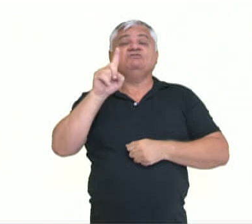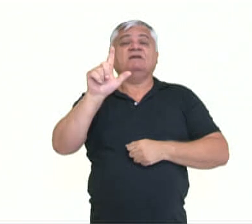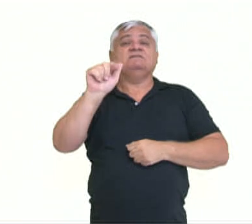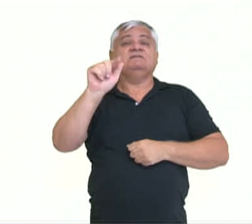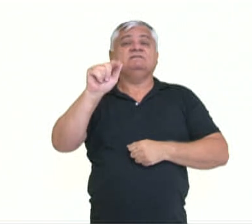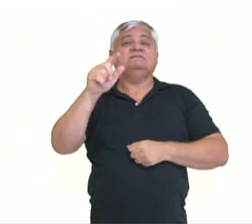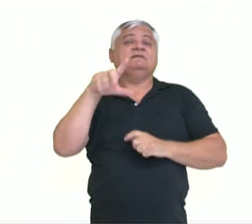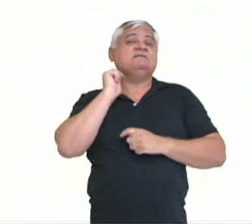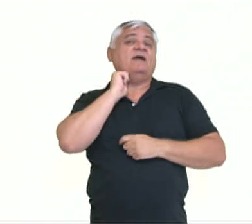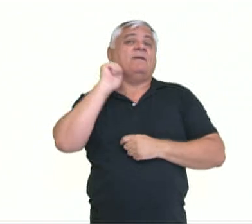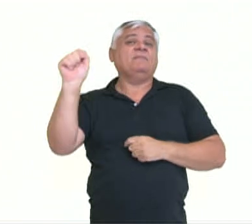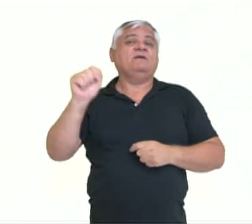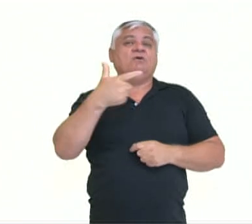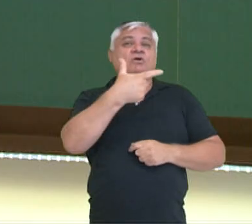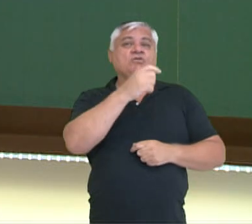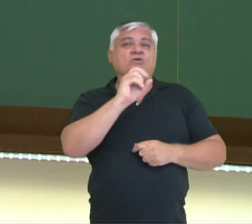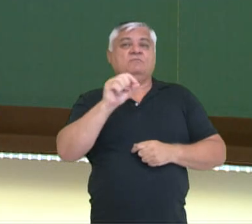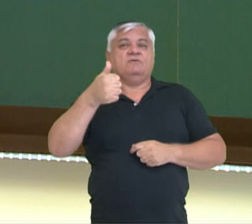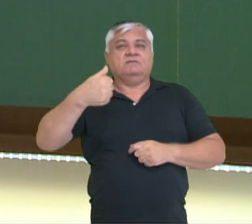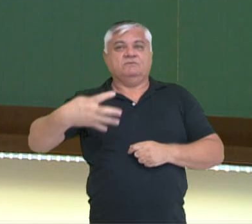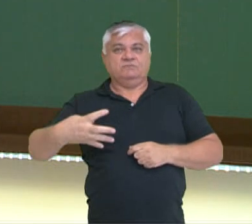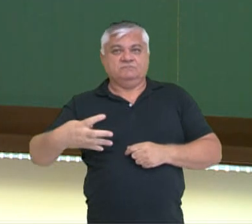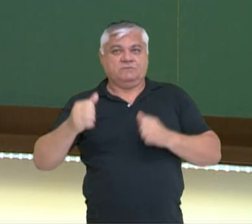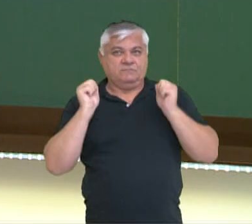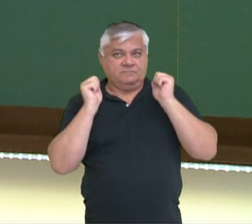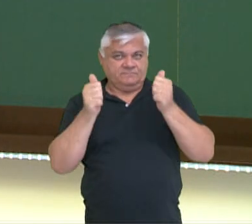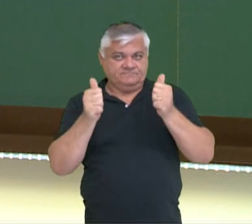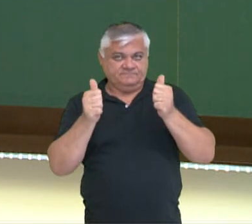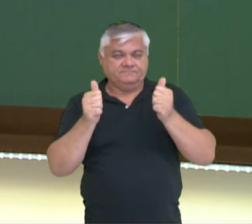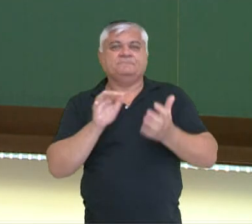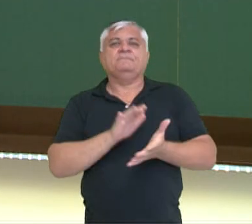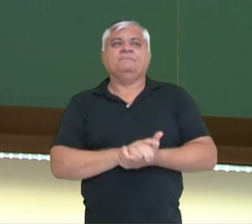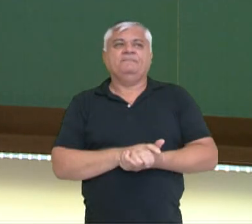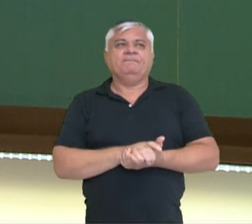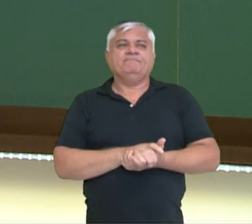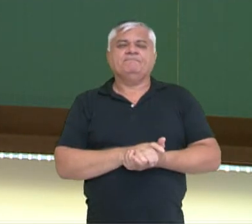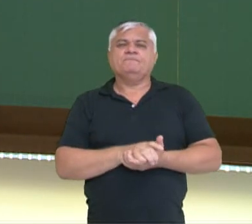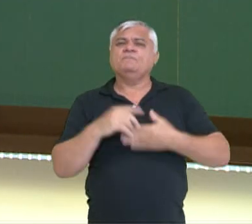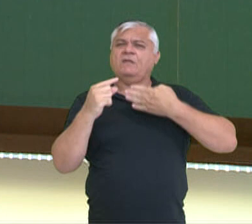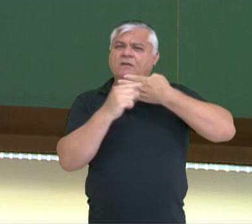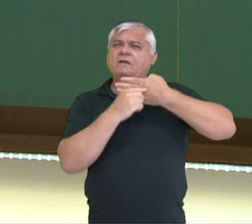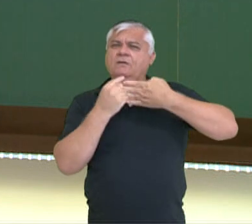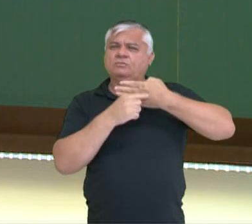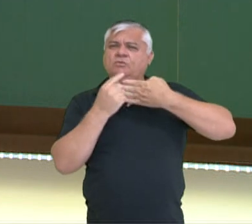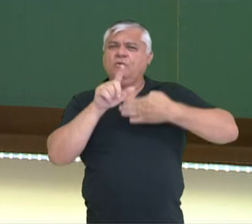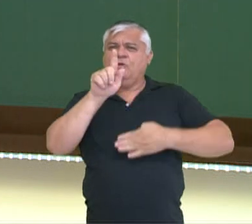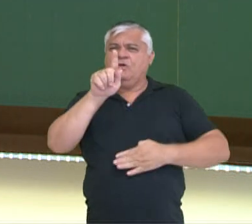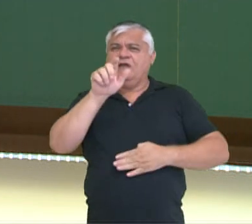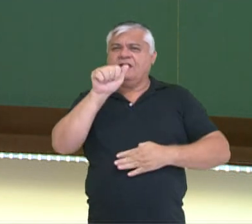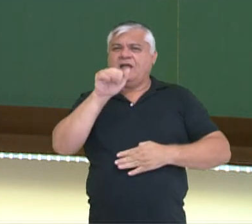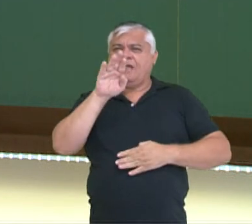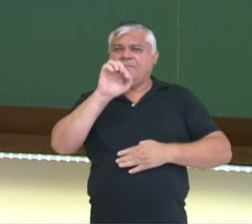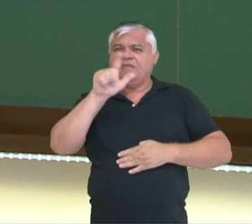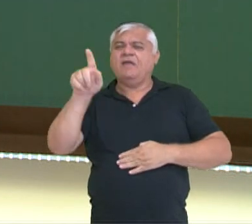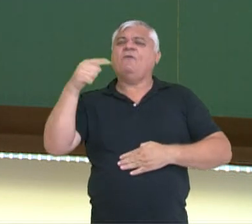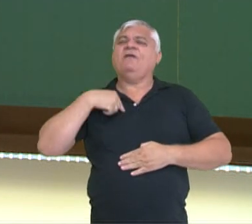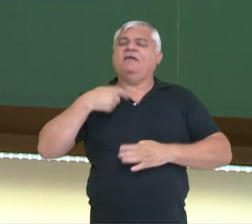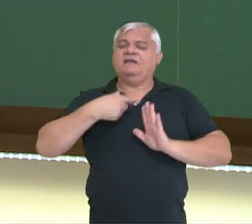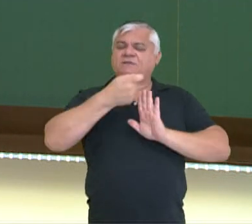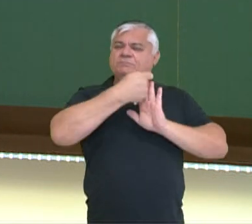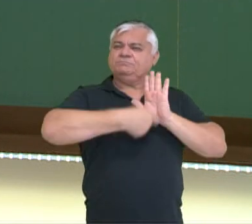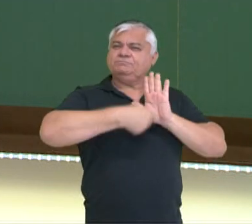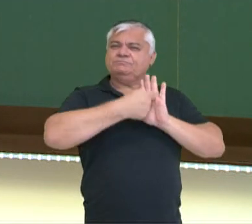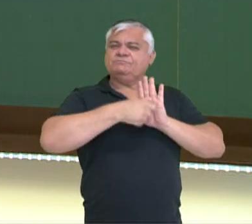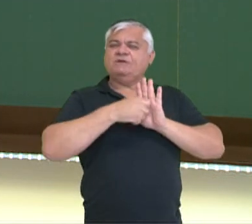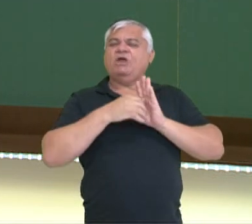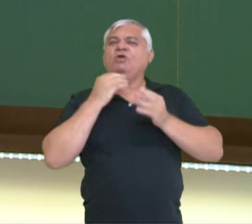de 2014. ¿Bien? Gabriel García Márquez fue un novelista colombiano.